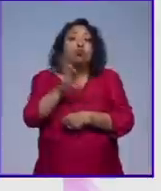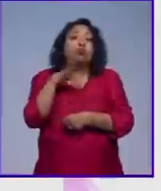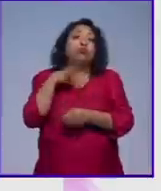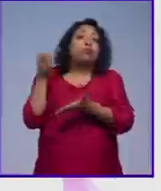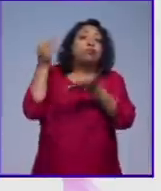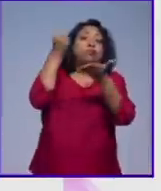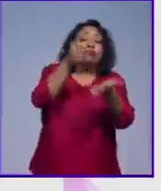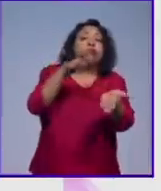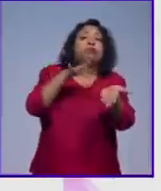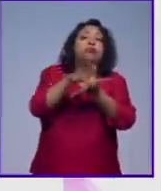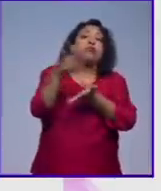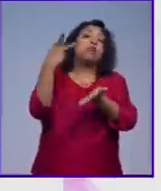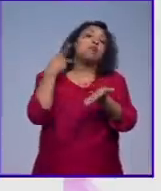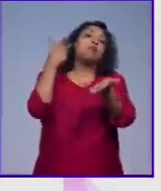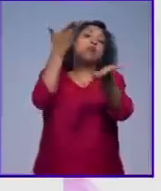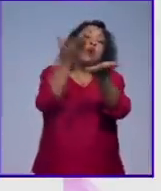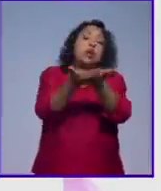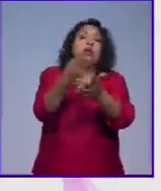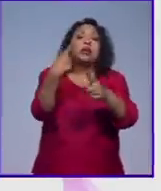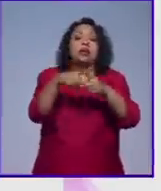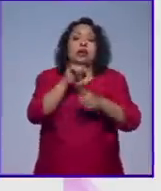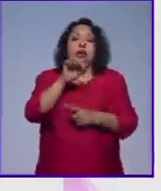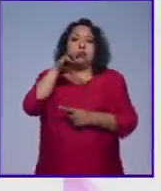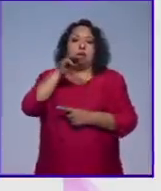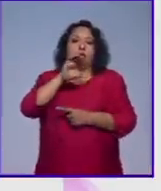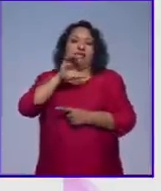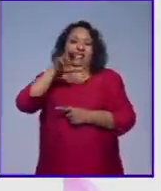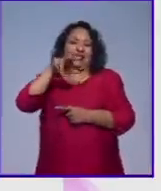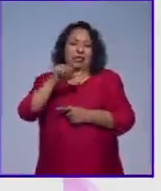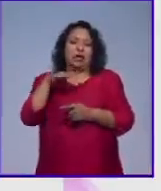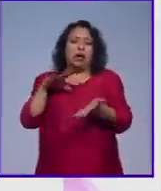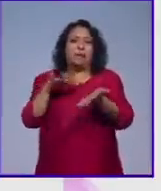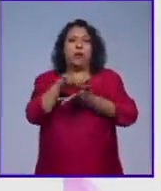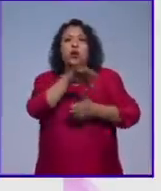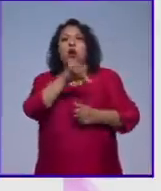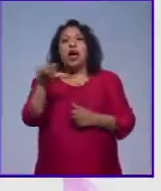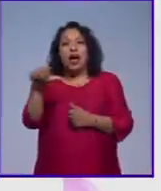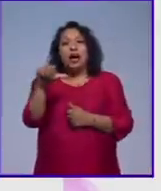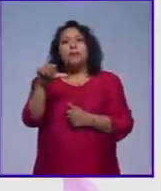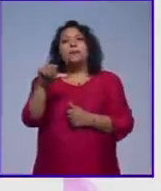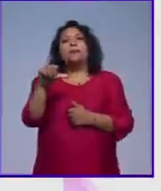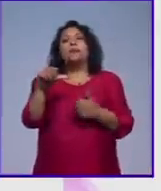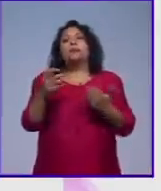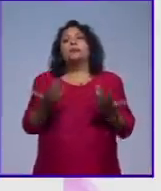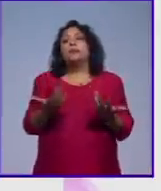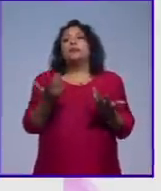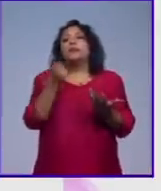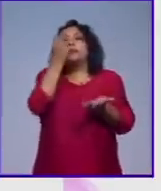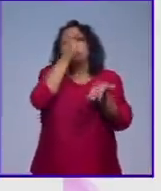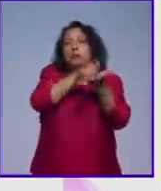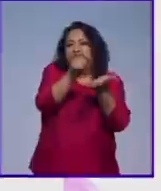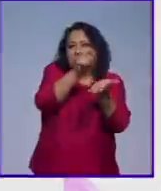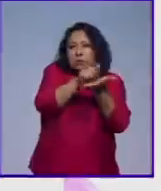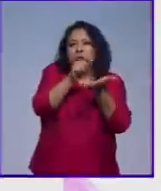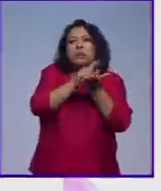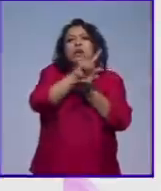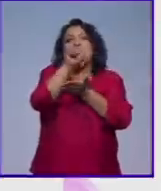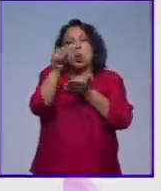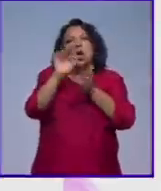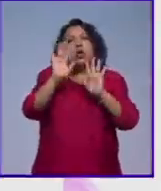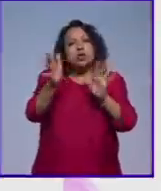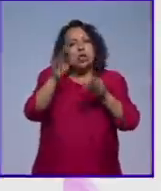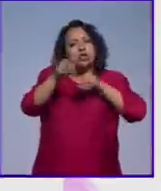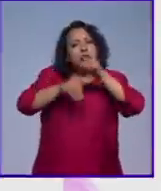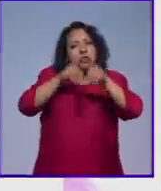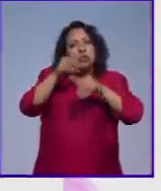posibilitar una política pública por parte del IMCINE de apoyo a la escritura y el desarrollo de